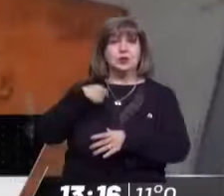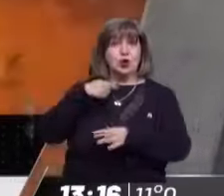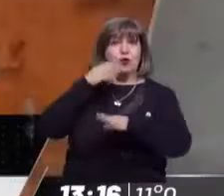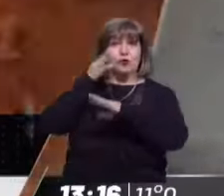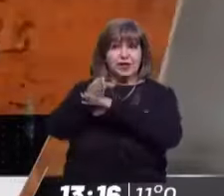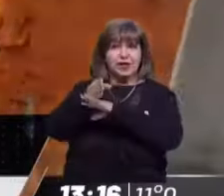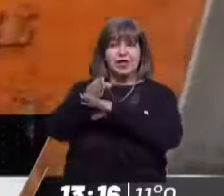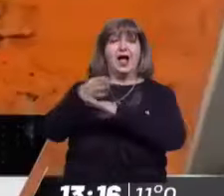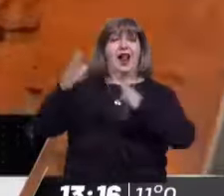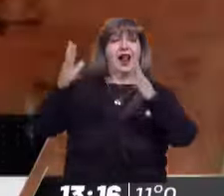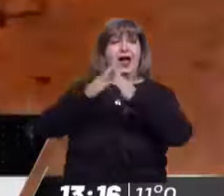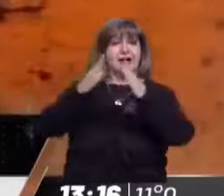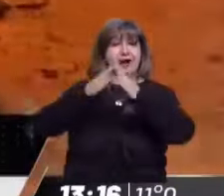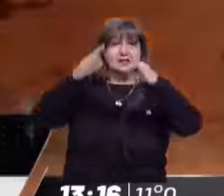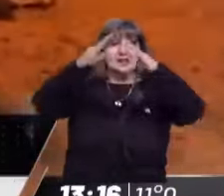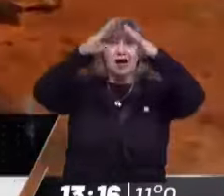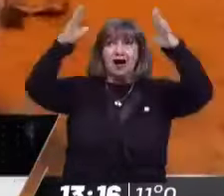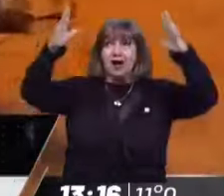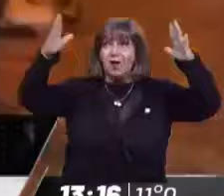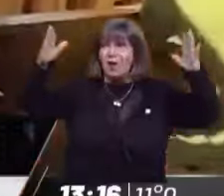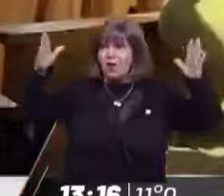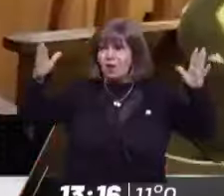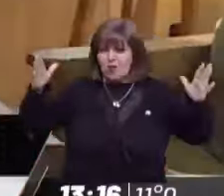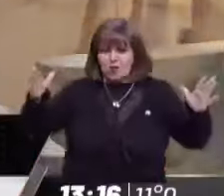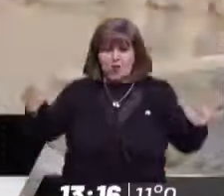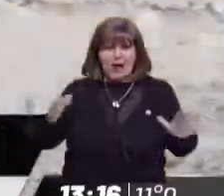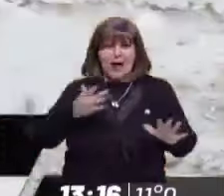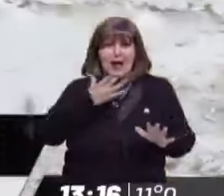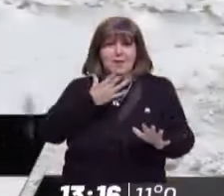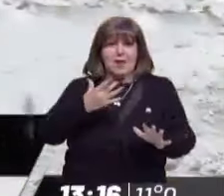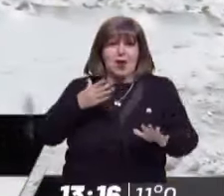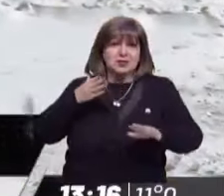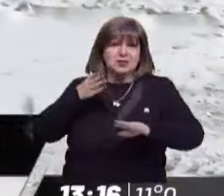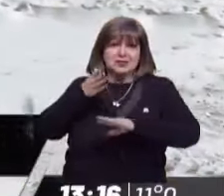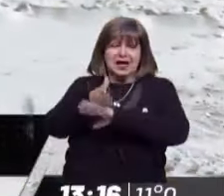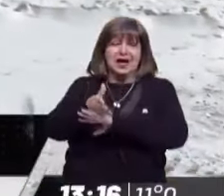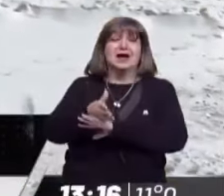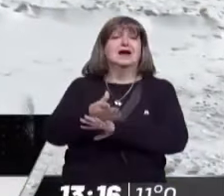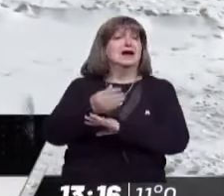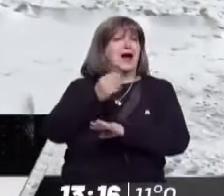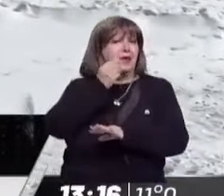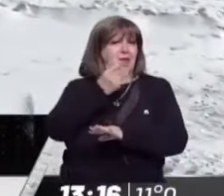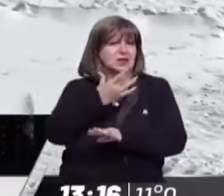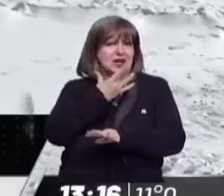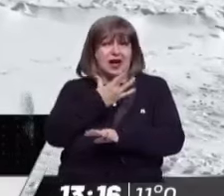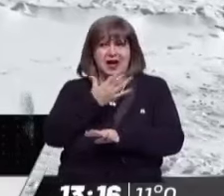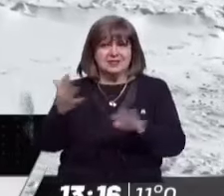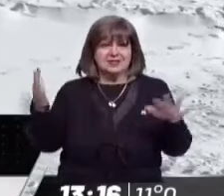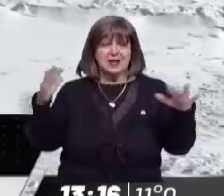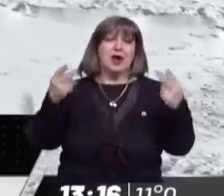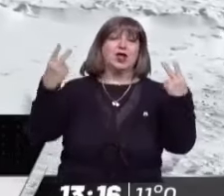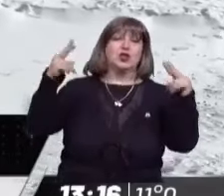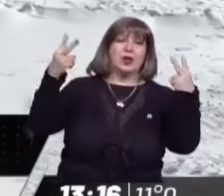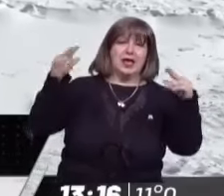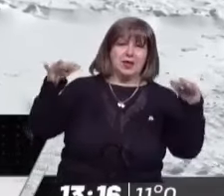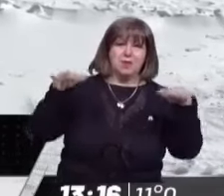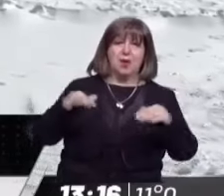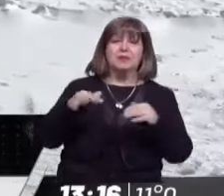2 horas de Mendoza, 1 hora y media. Es un viaje sensorial. Y me decías algo que me llamaba la atención. Me decía,